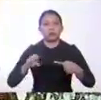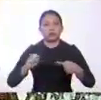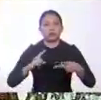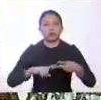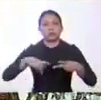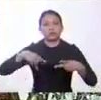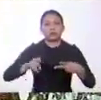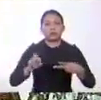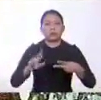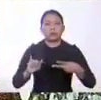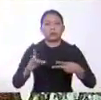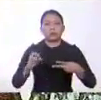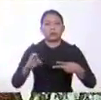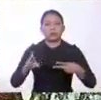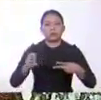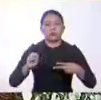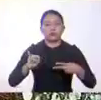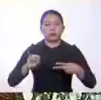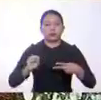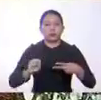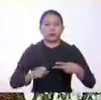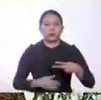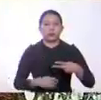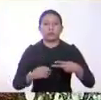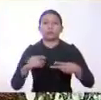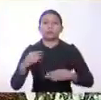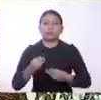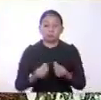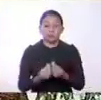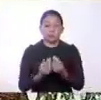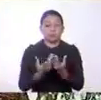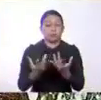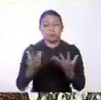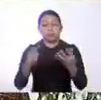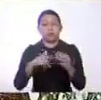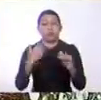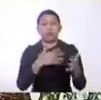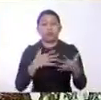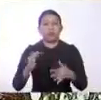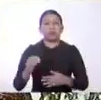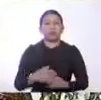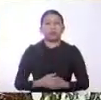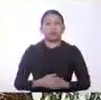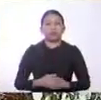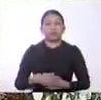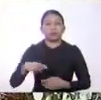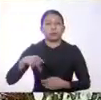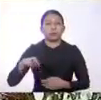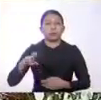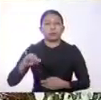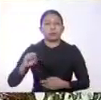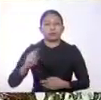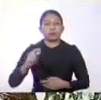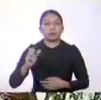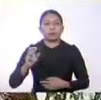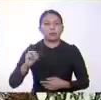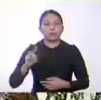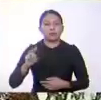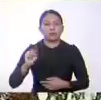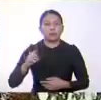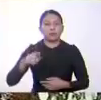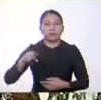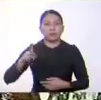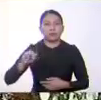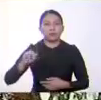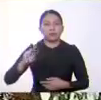peridermis. Las plantas monocotiledóneas crecen por actividad de meristemos primarios, es decir, en longitud,